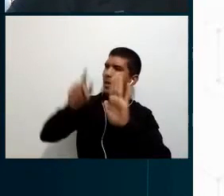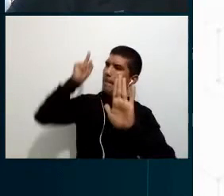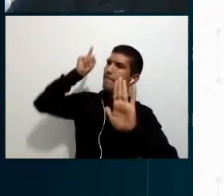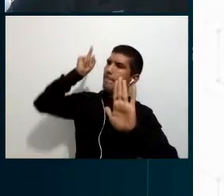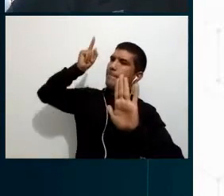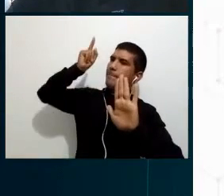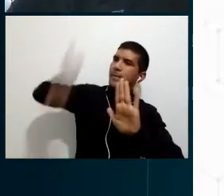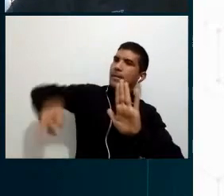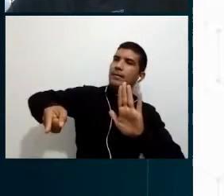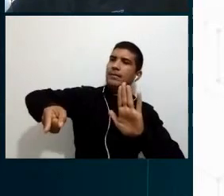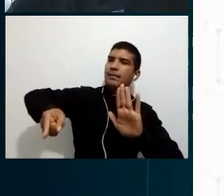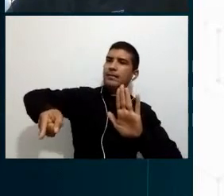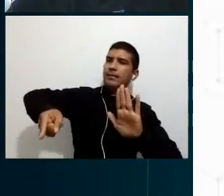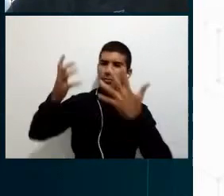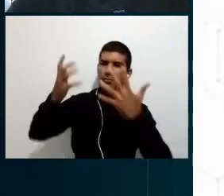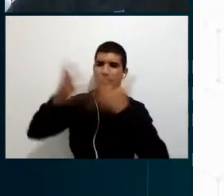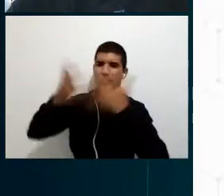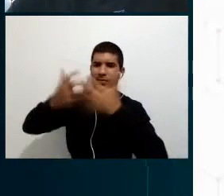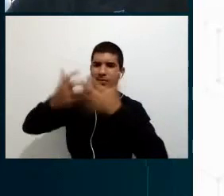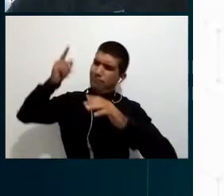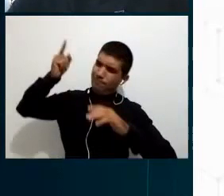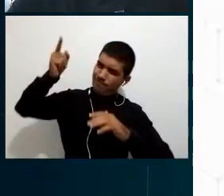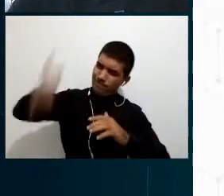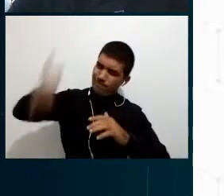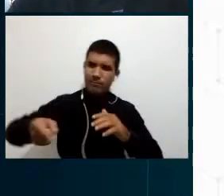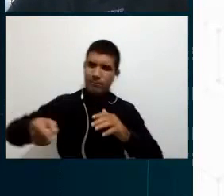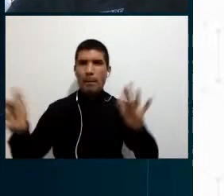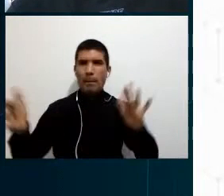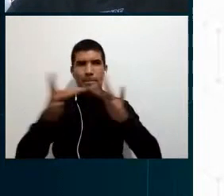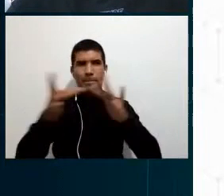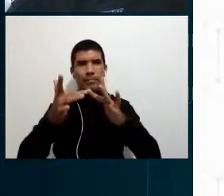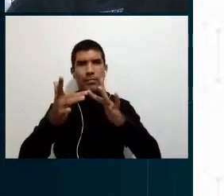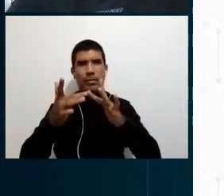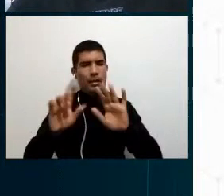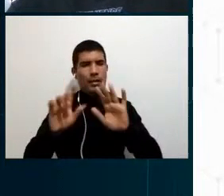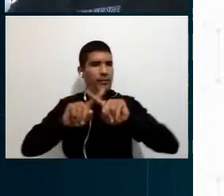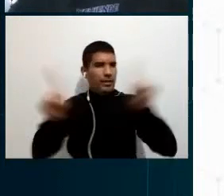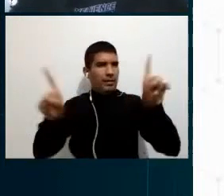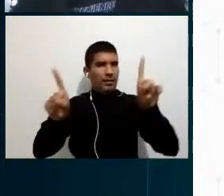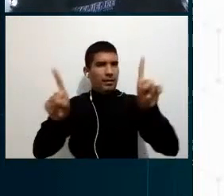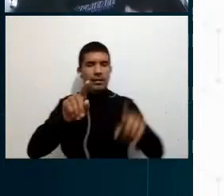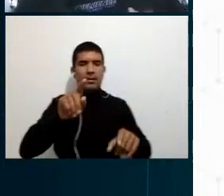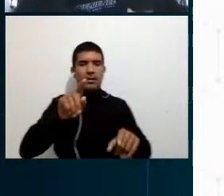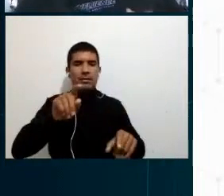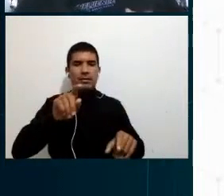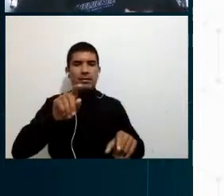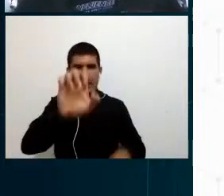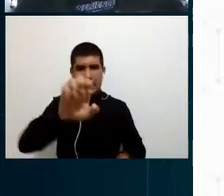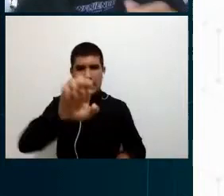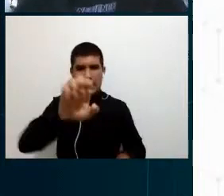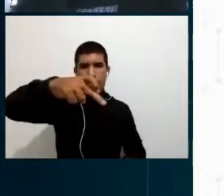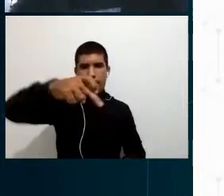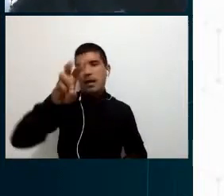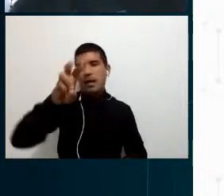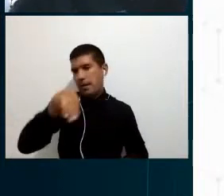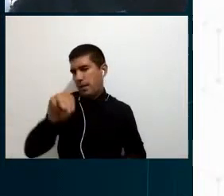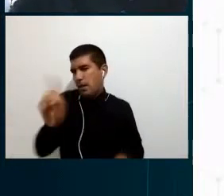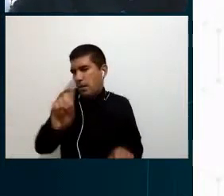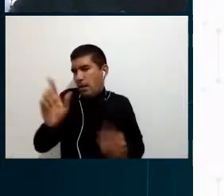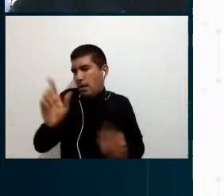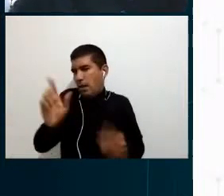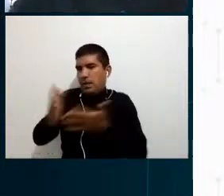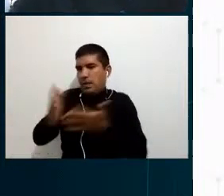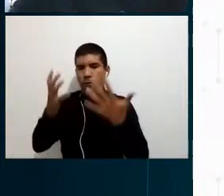que el gas, pues para los fabricantes, les exigen lo siguiente, que cuando usan